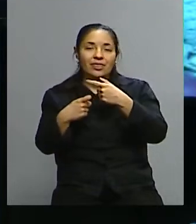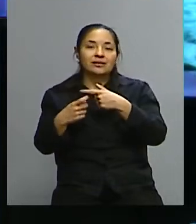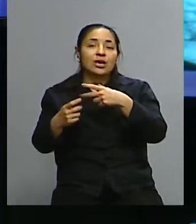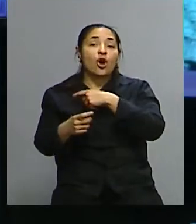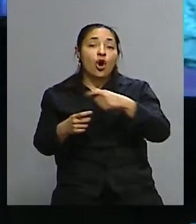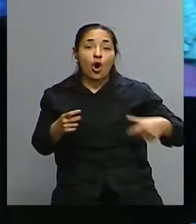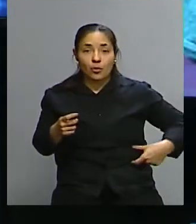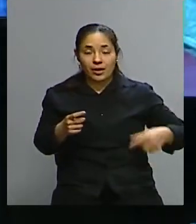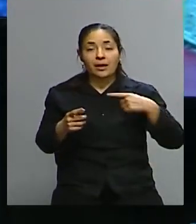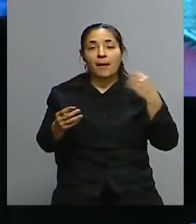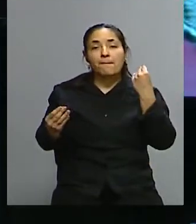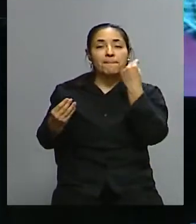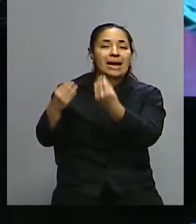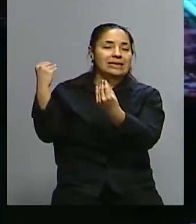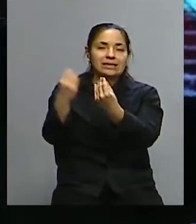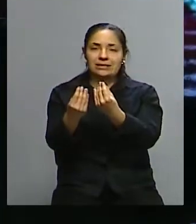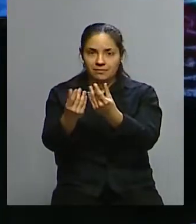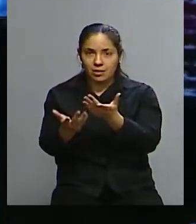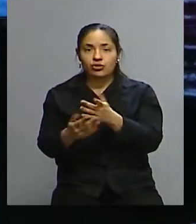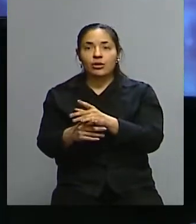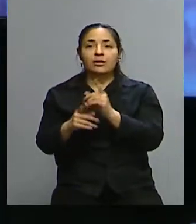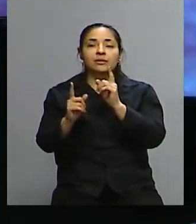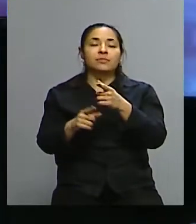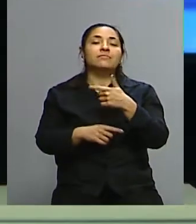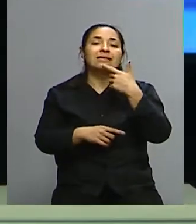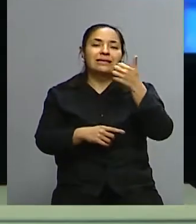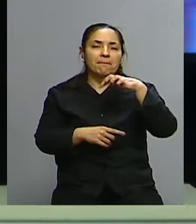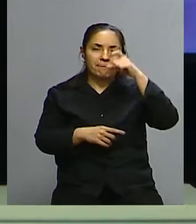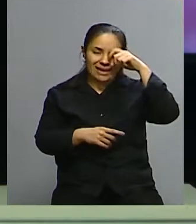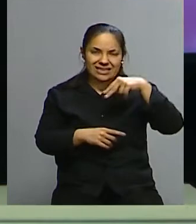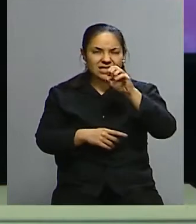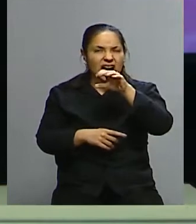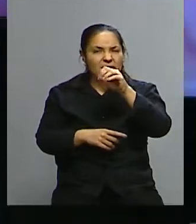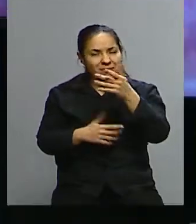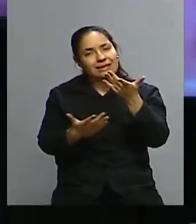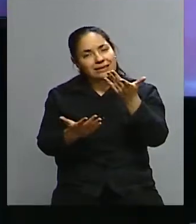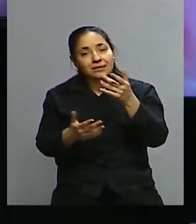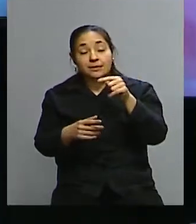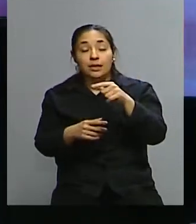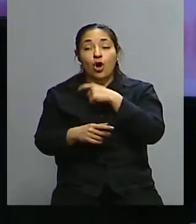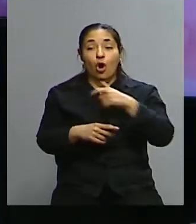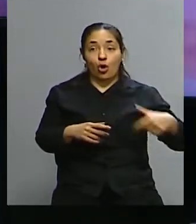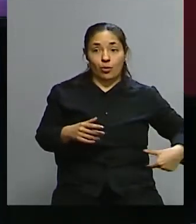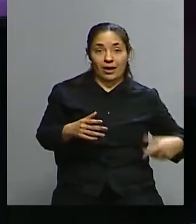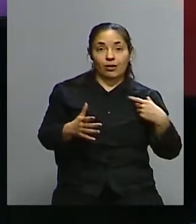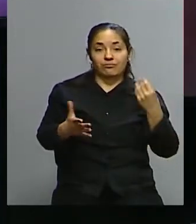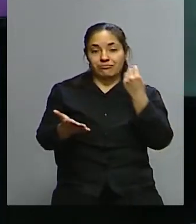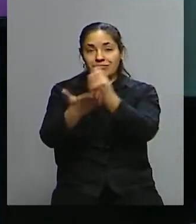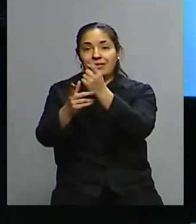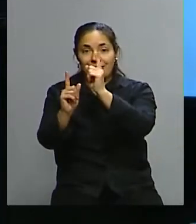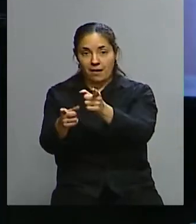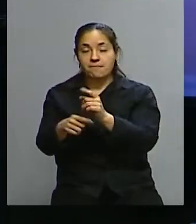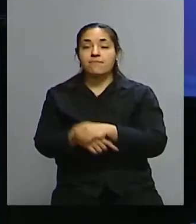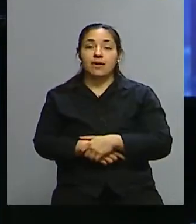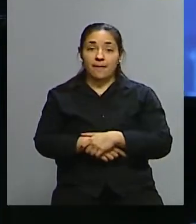participación estatal mayoritaria, SAPEM, las famosas SAPEM que se llaman, donde bueno, el Estado participa y el